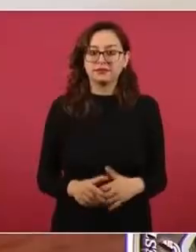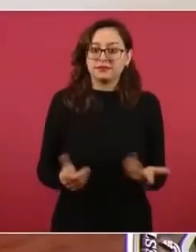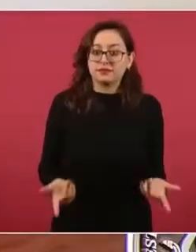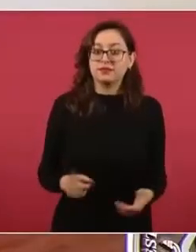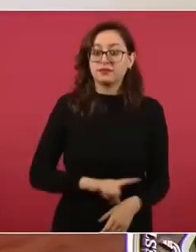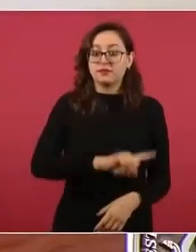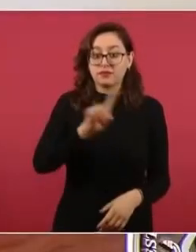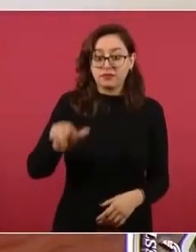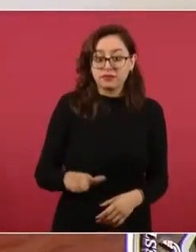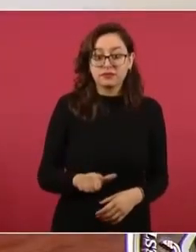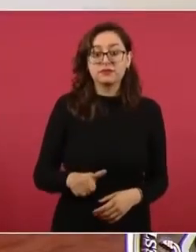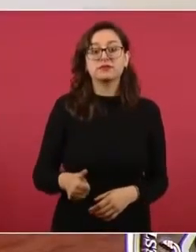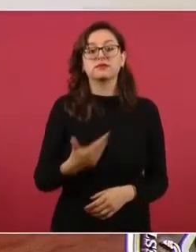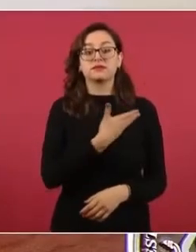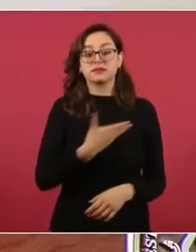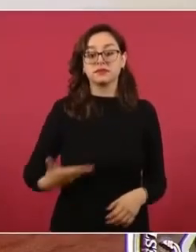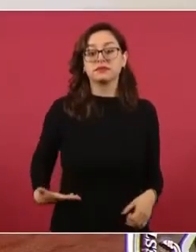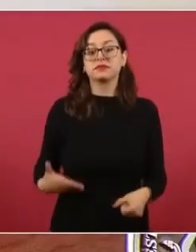democracia,